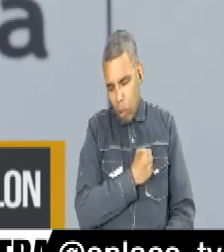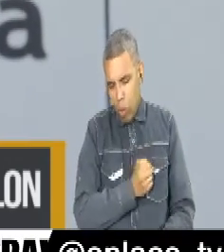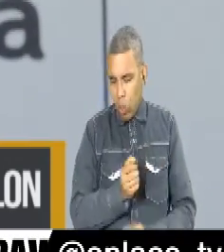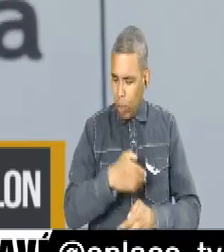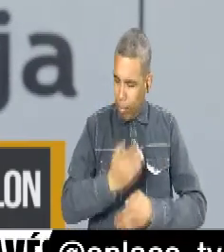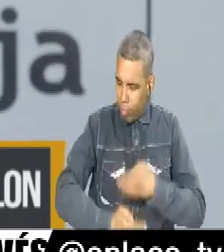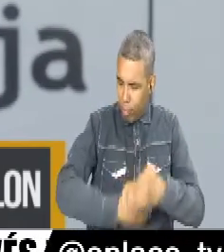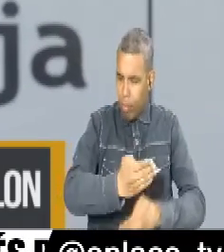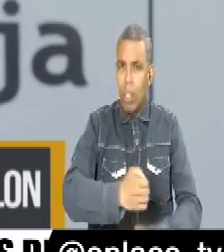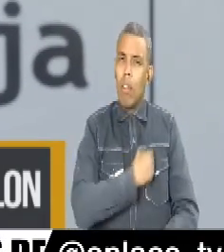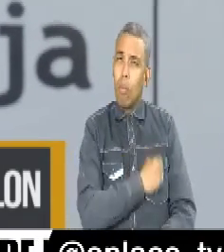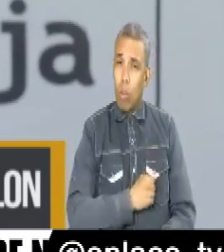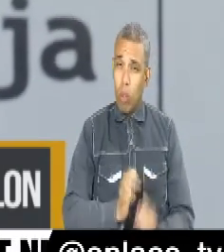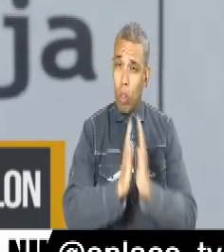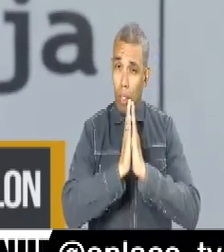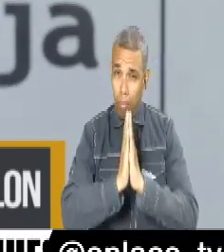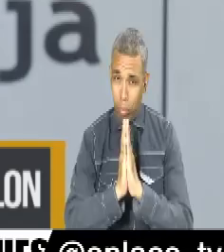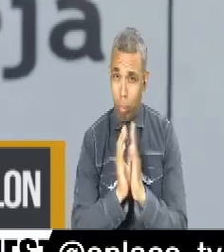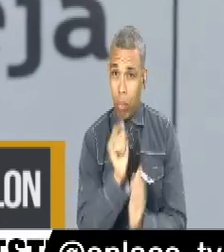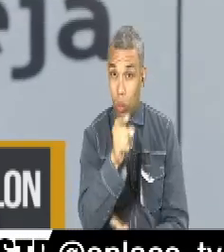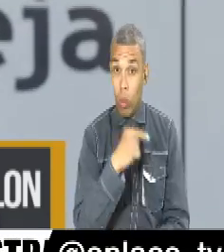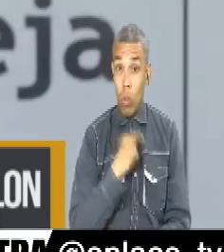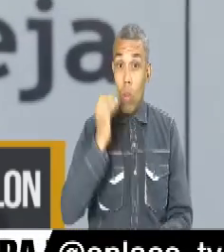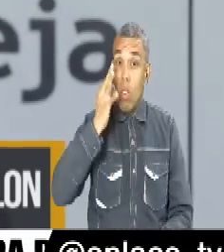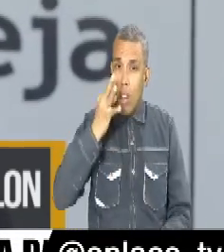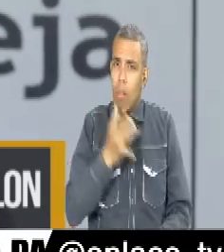lo terminan? Yo le pido el favor a Cabe Salud, que qué